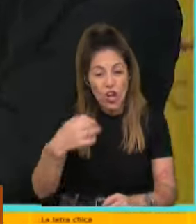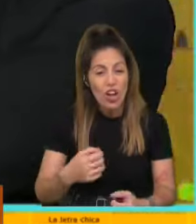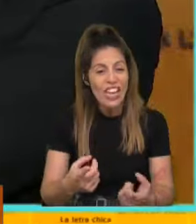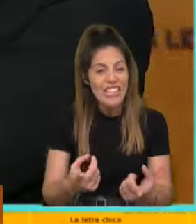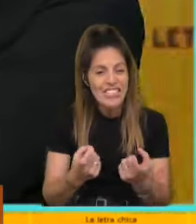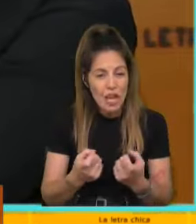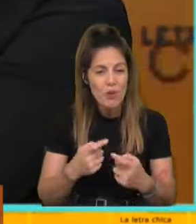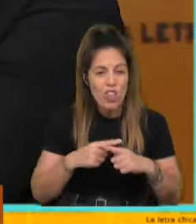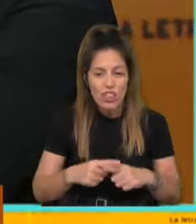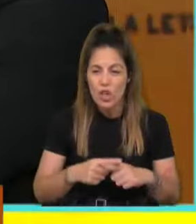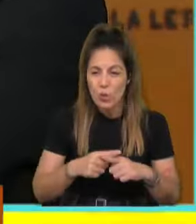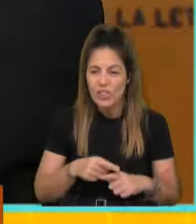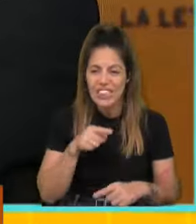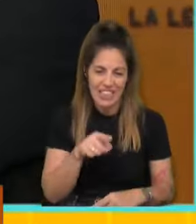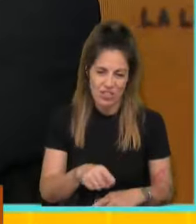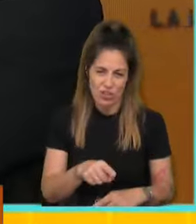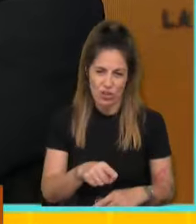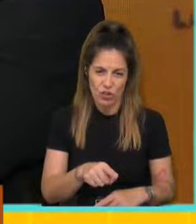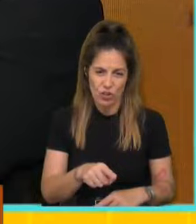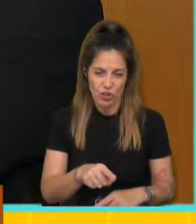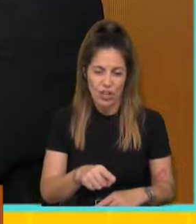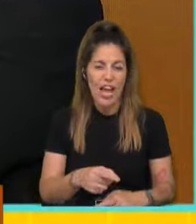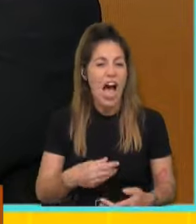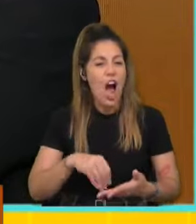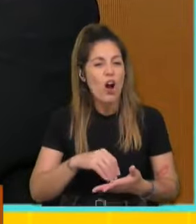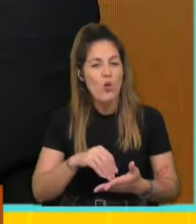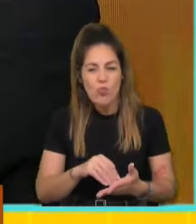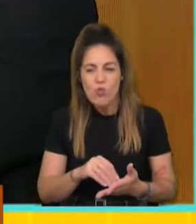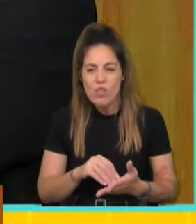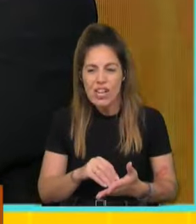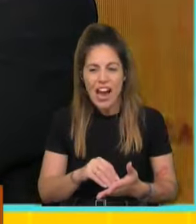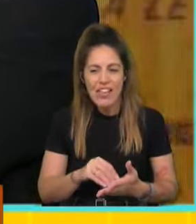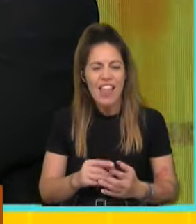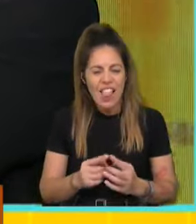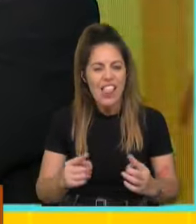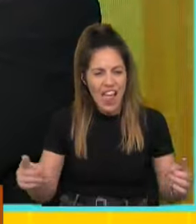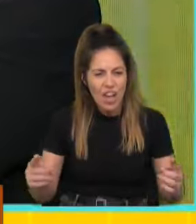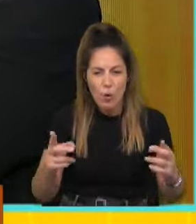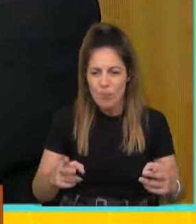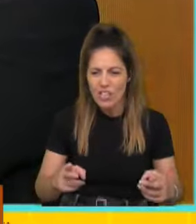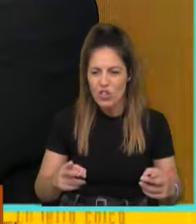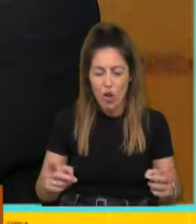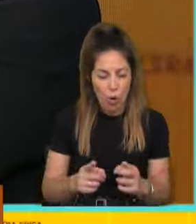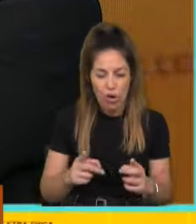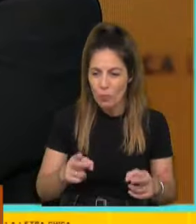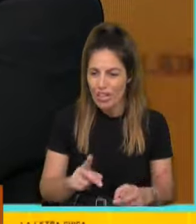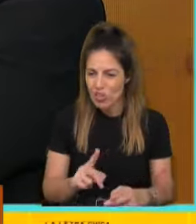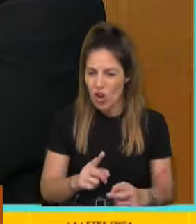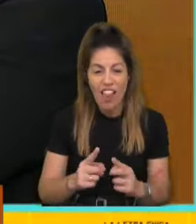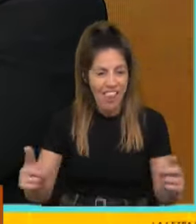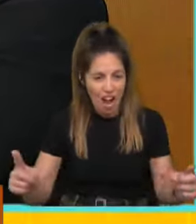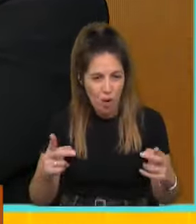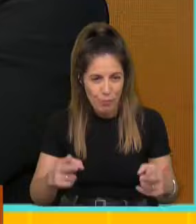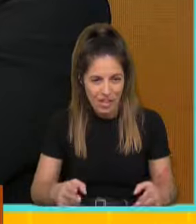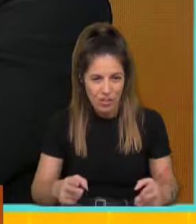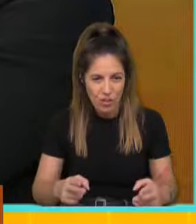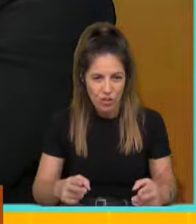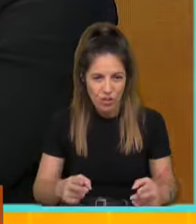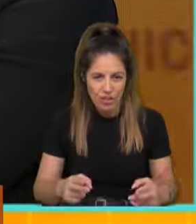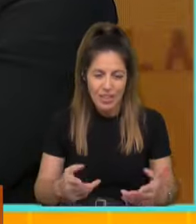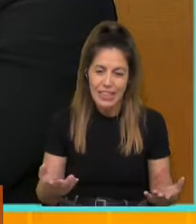eso fraternalmente acumular en un sentido de largo plazo no solo de corto plazo y sería deshonesto